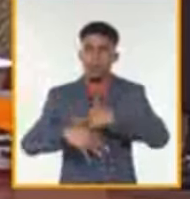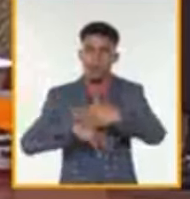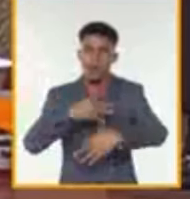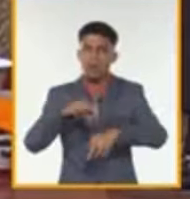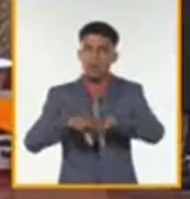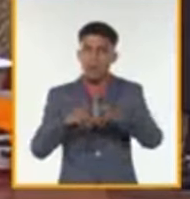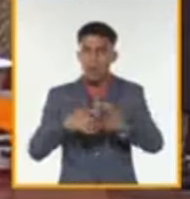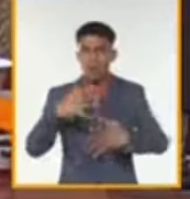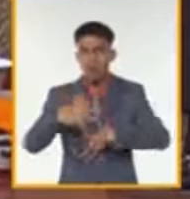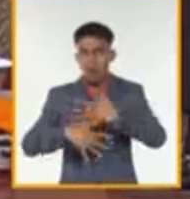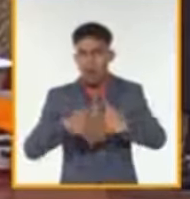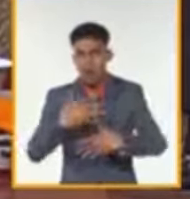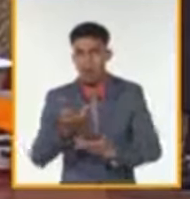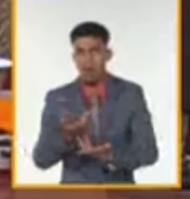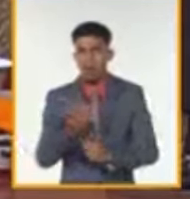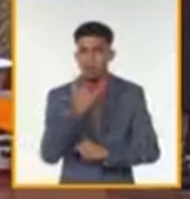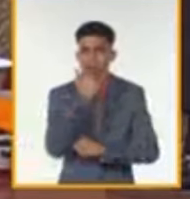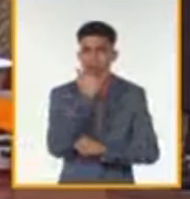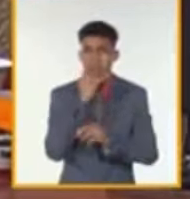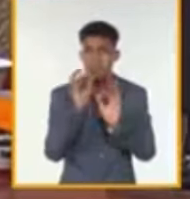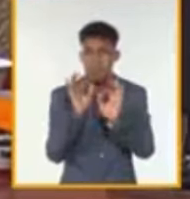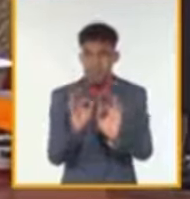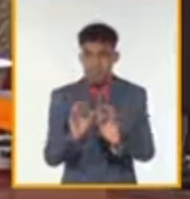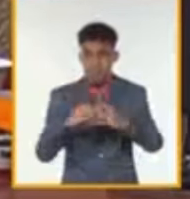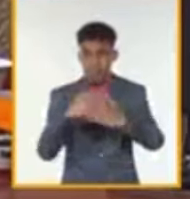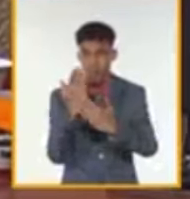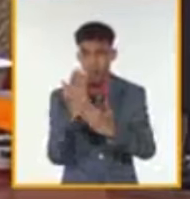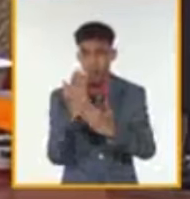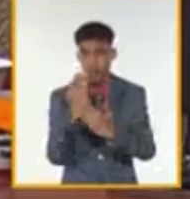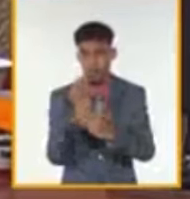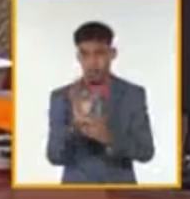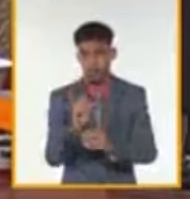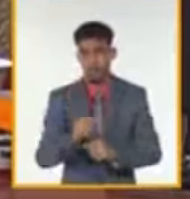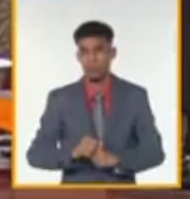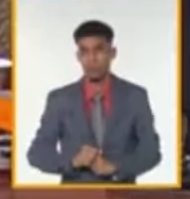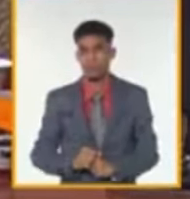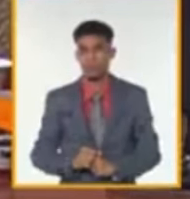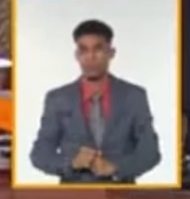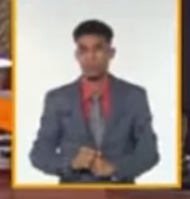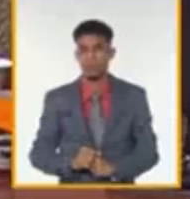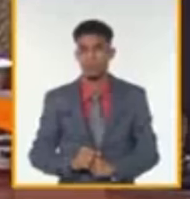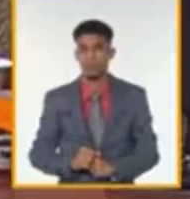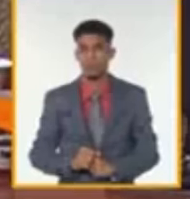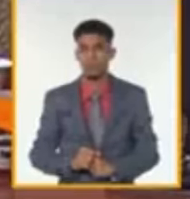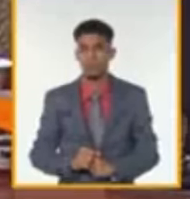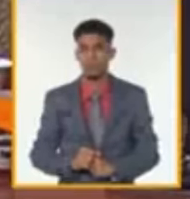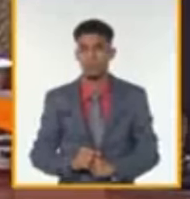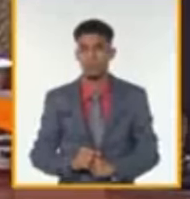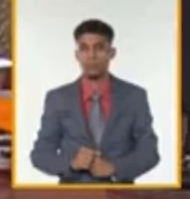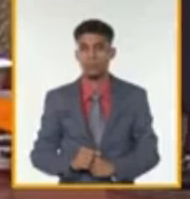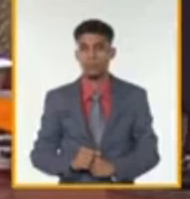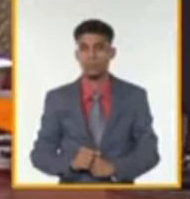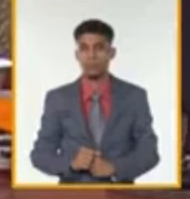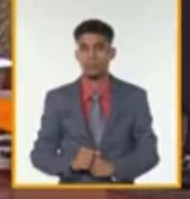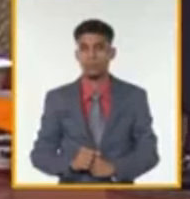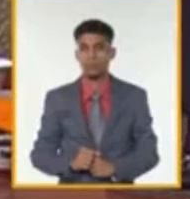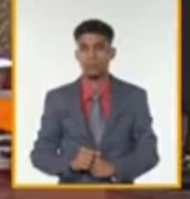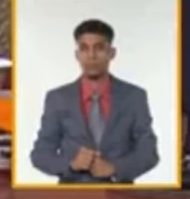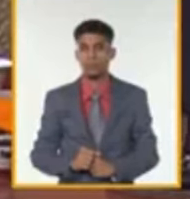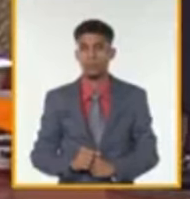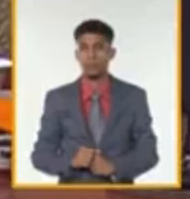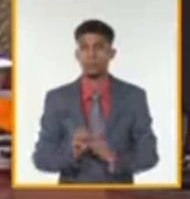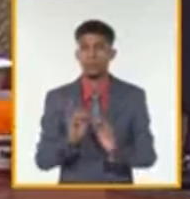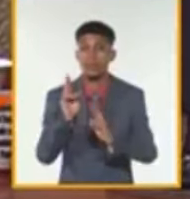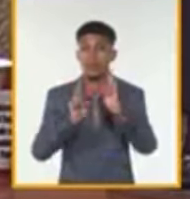propiamente desde el mismo día que que a partir del acuerdo número 58 de la de la propia